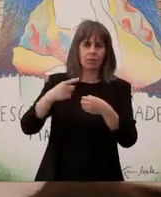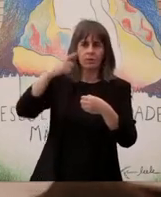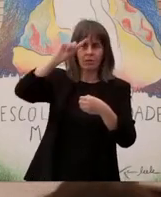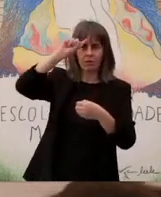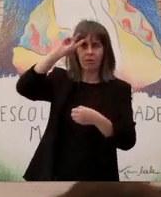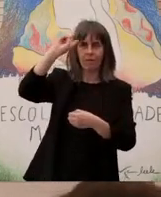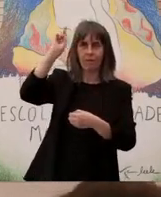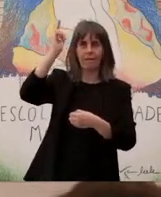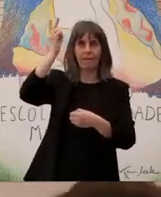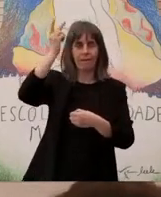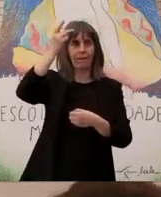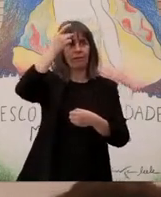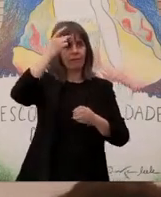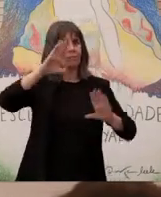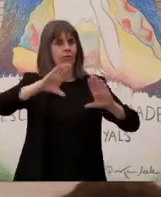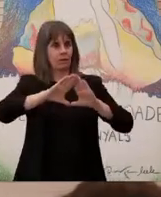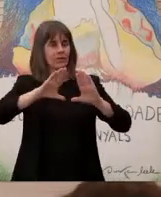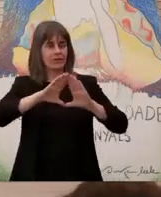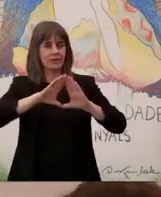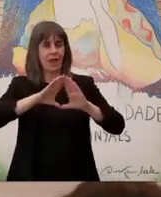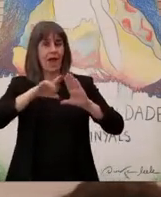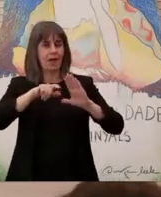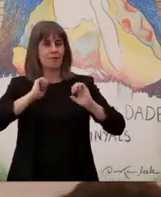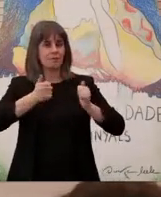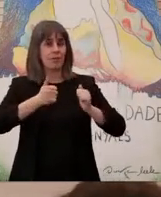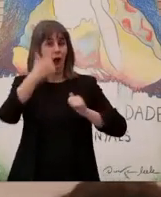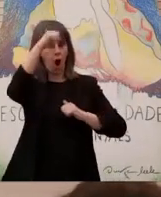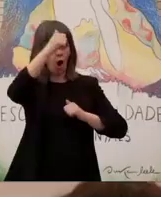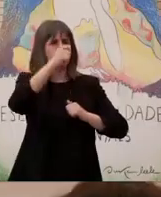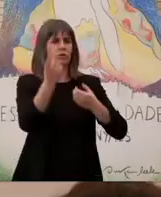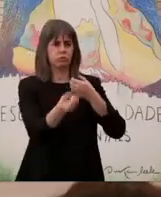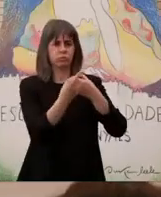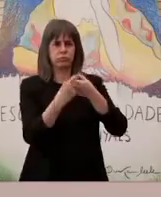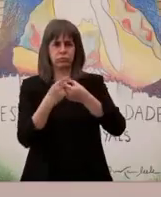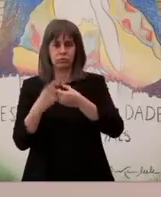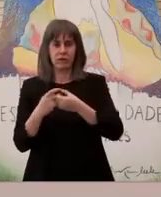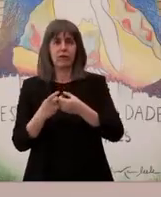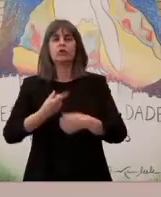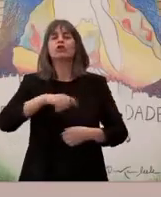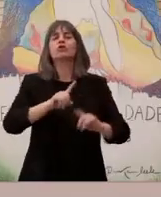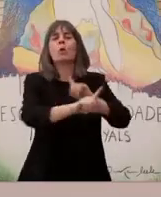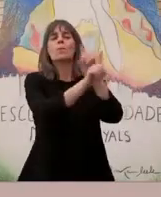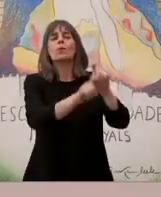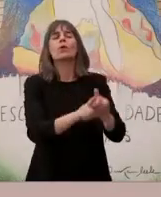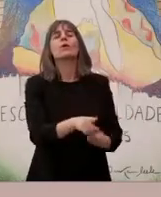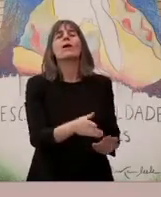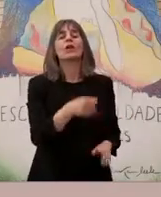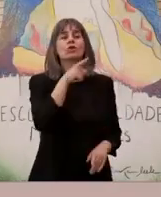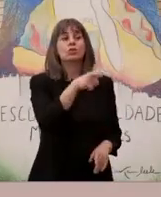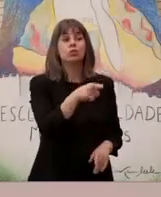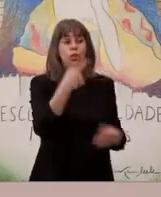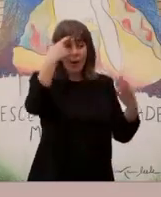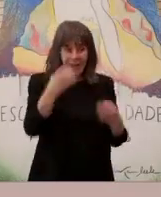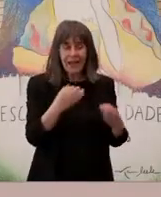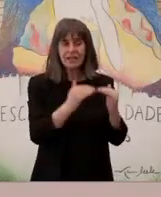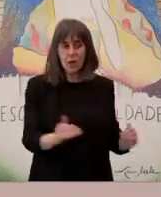entonces empezaron a entrar my Summer preguntas que se lleve facioso me es que no entraba intensas tigres la igualdad